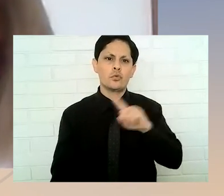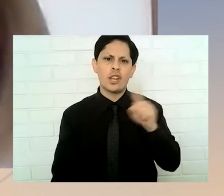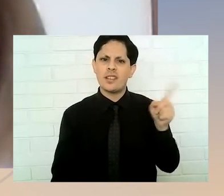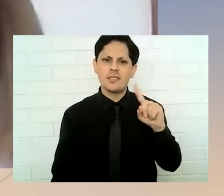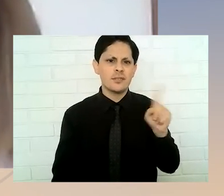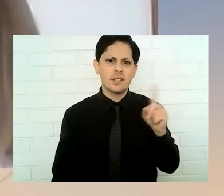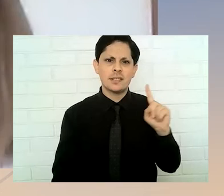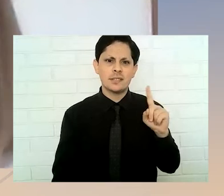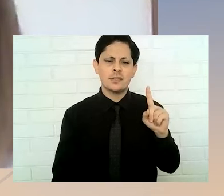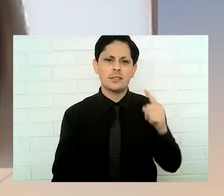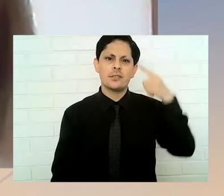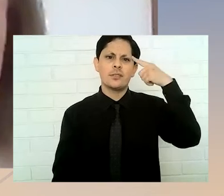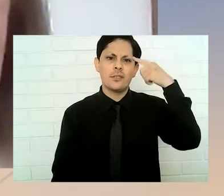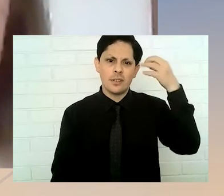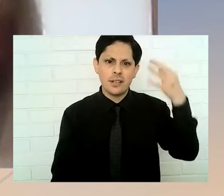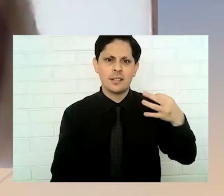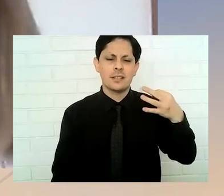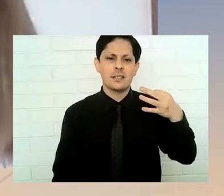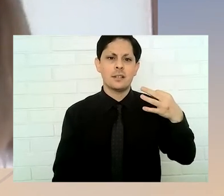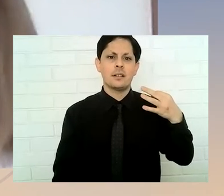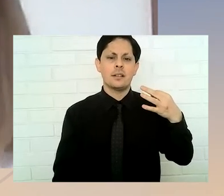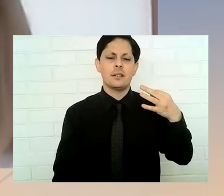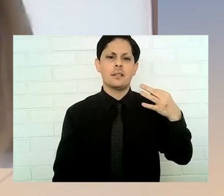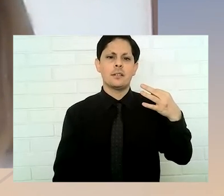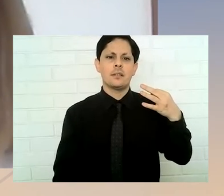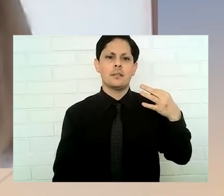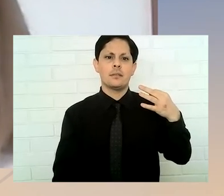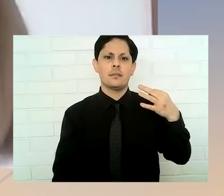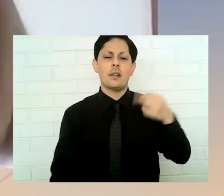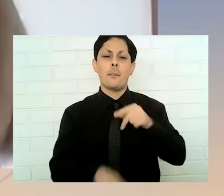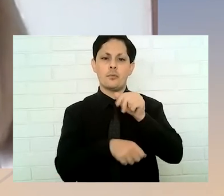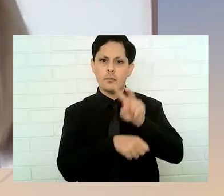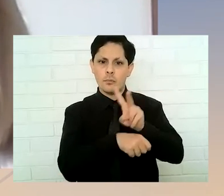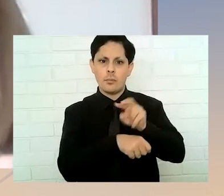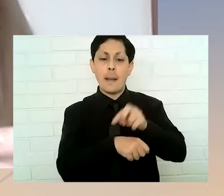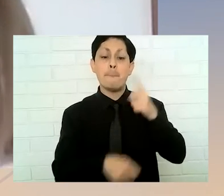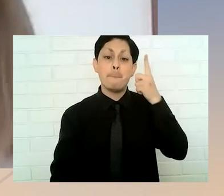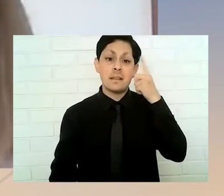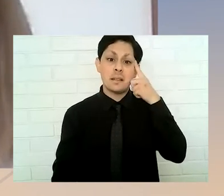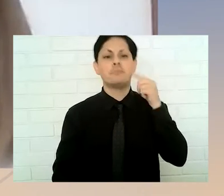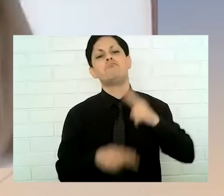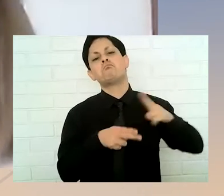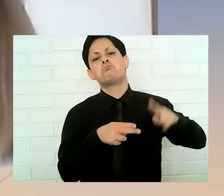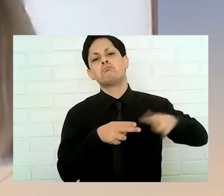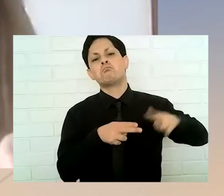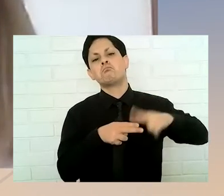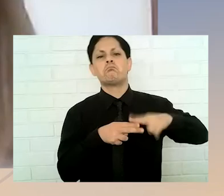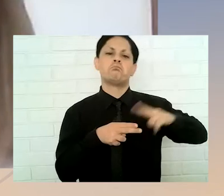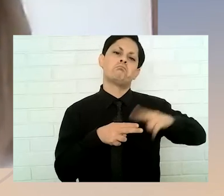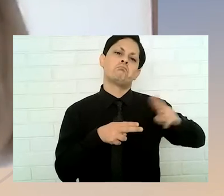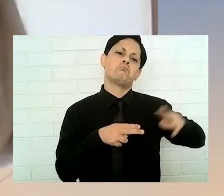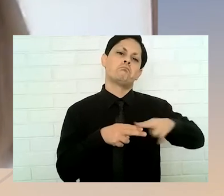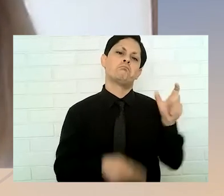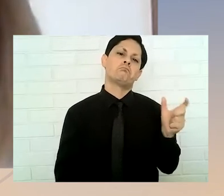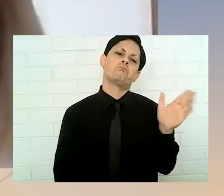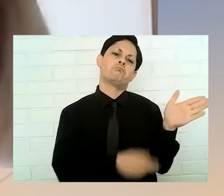lo que piensan. Lo que es más serio, ellos no se dan cuenta. Piensan que hacen algo que está fundamentado